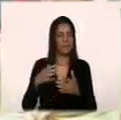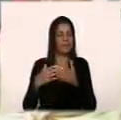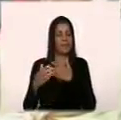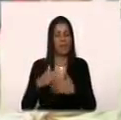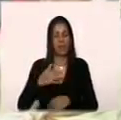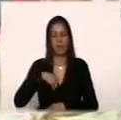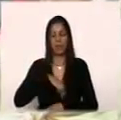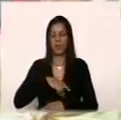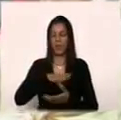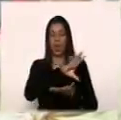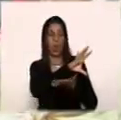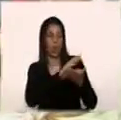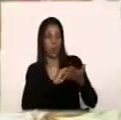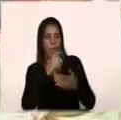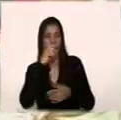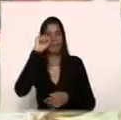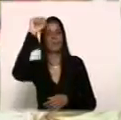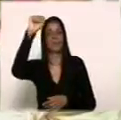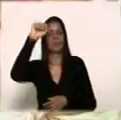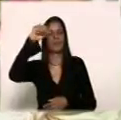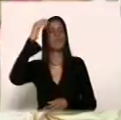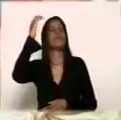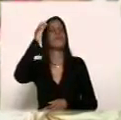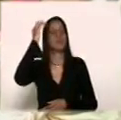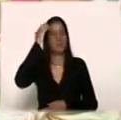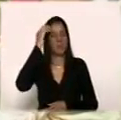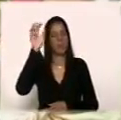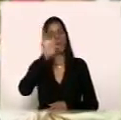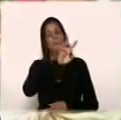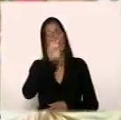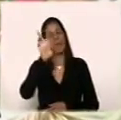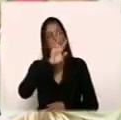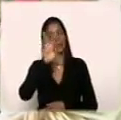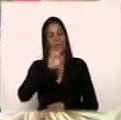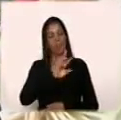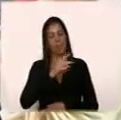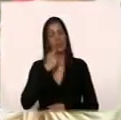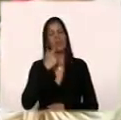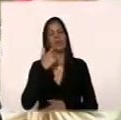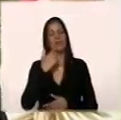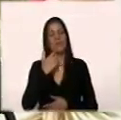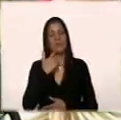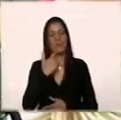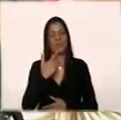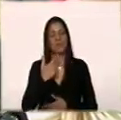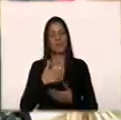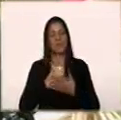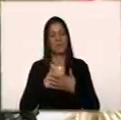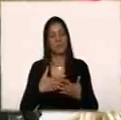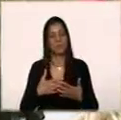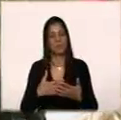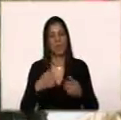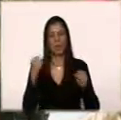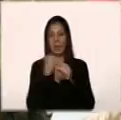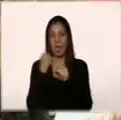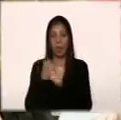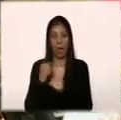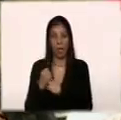mensaje de Nicolás Maduro, sabemos que nuestra patria, dándole cabida, Camacho, a los